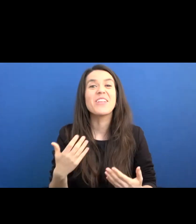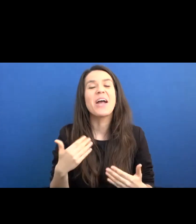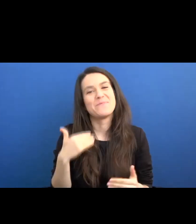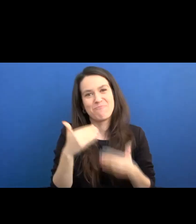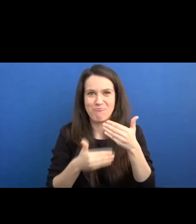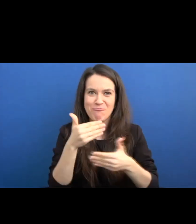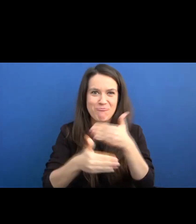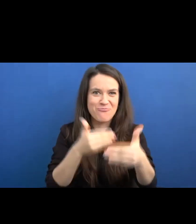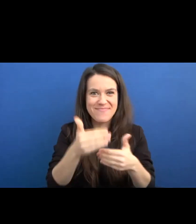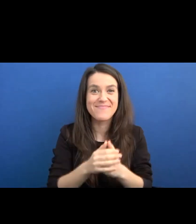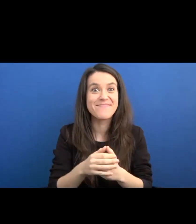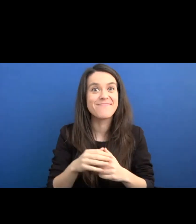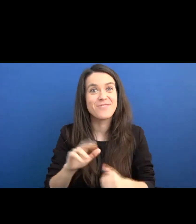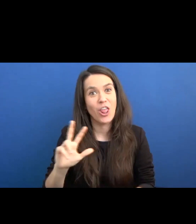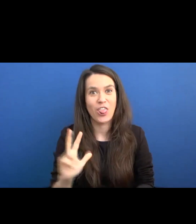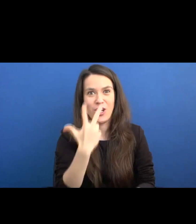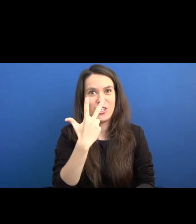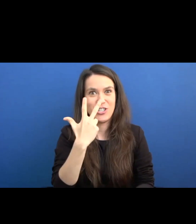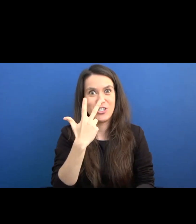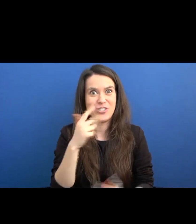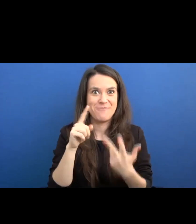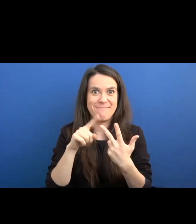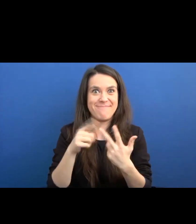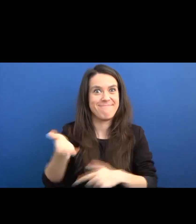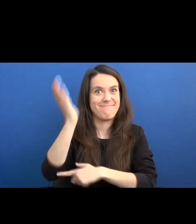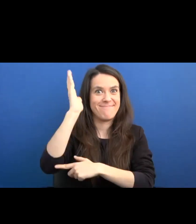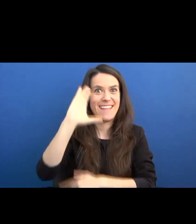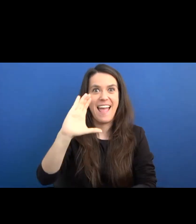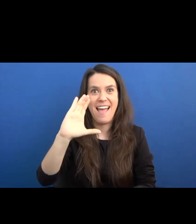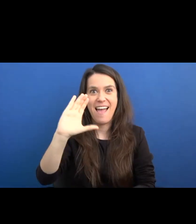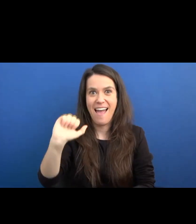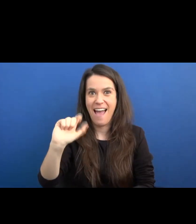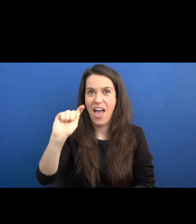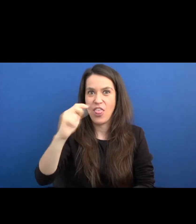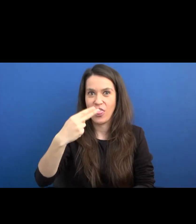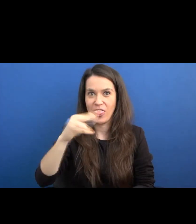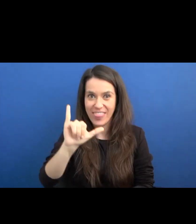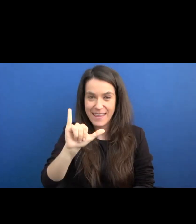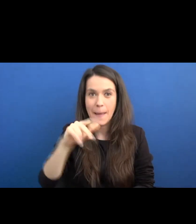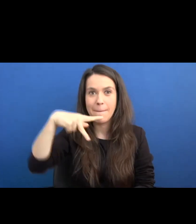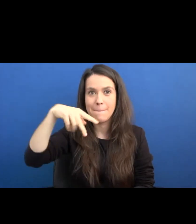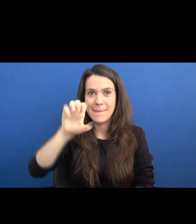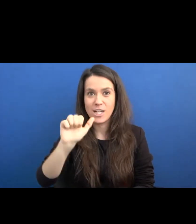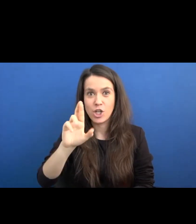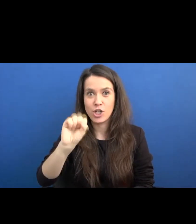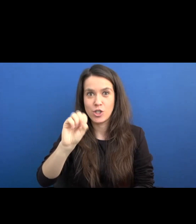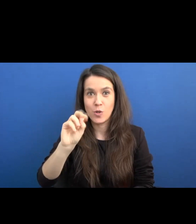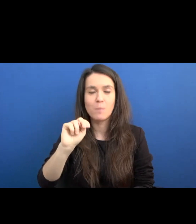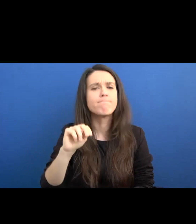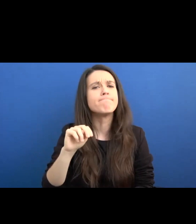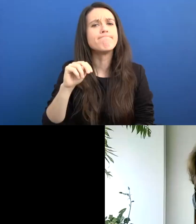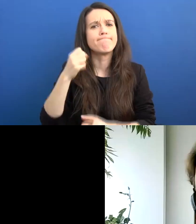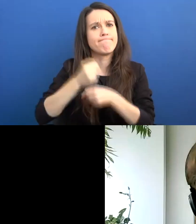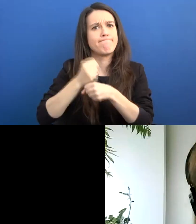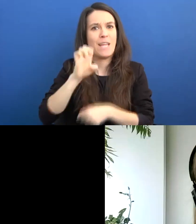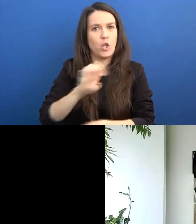es que ahora me gustaría presentar a nuestra tercera panelista del día de hoy, quien es Katy Pearson de GESKIC,